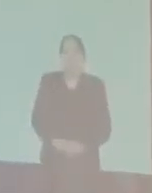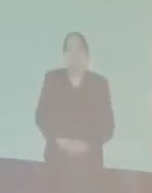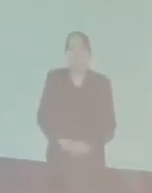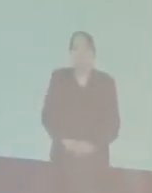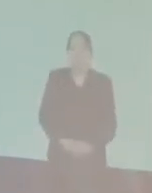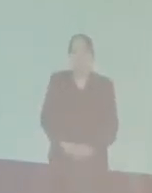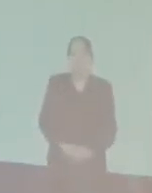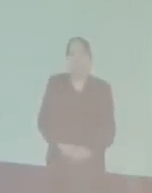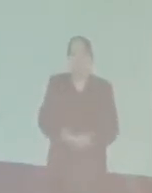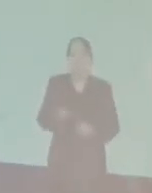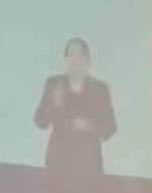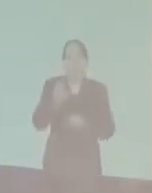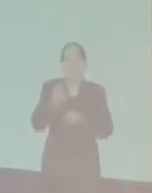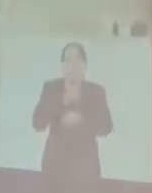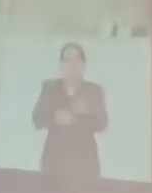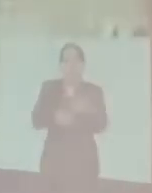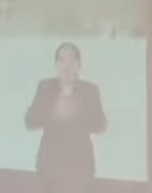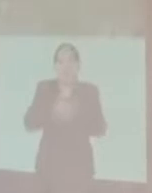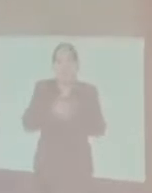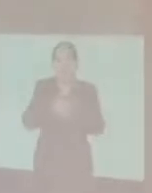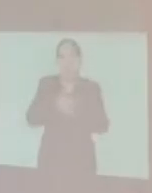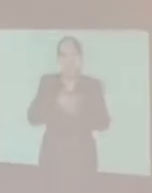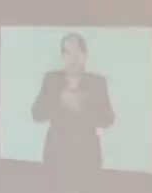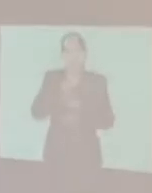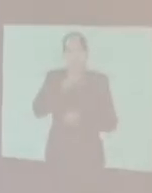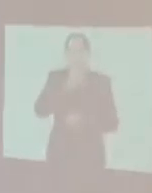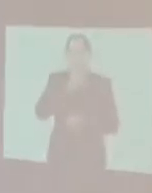Honestidad que da resultados.